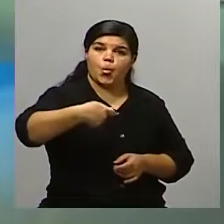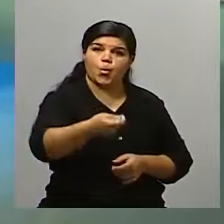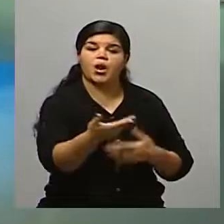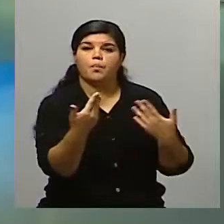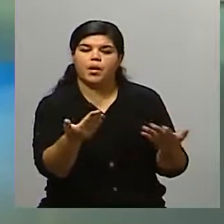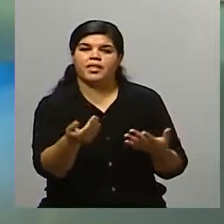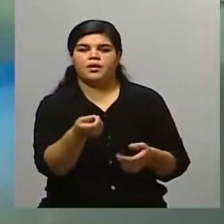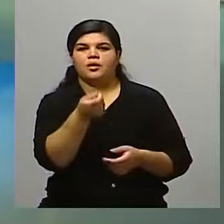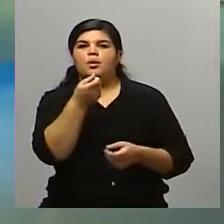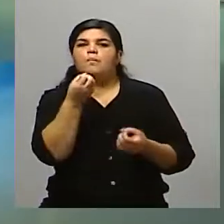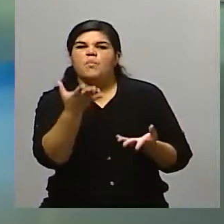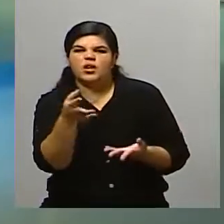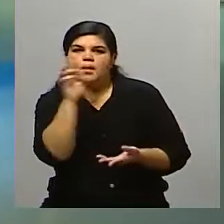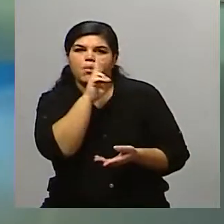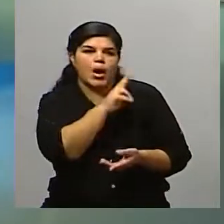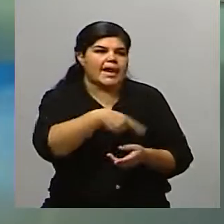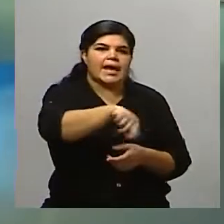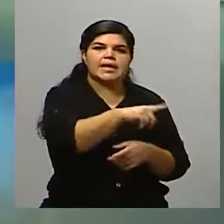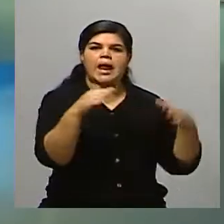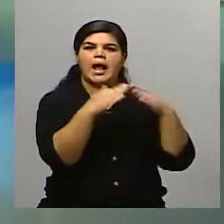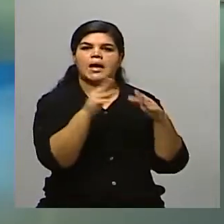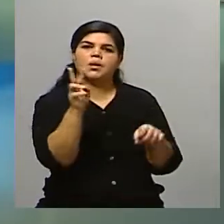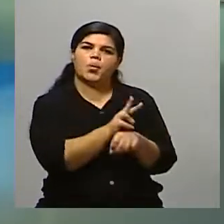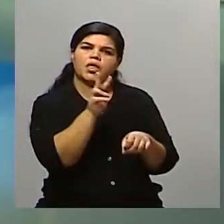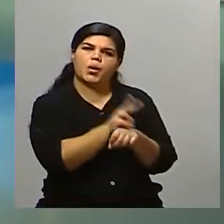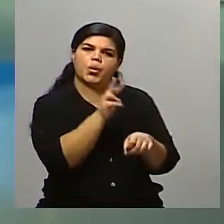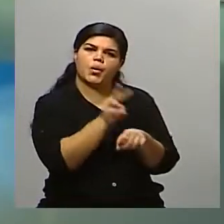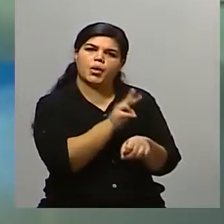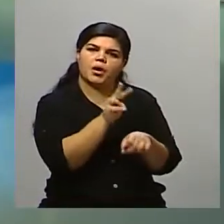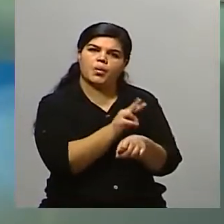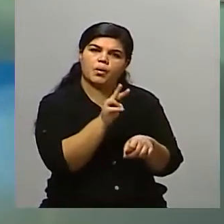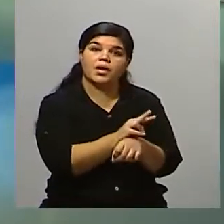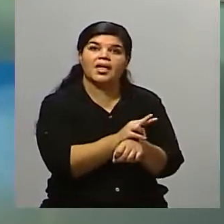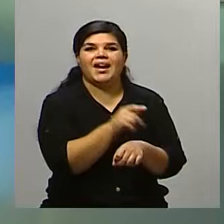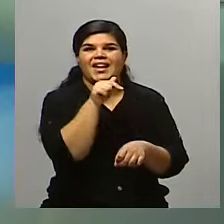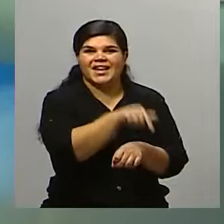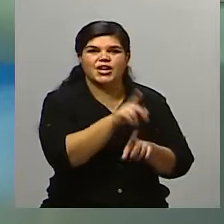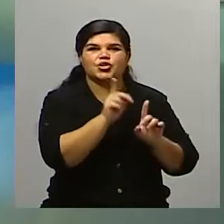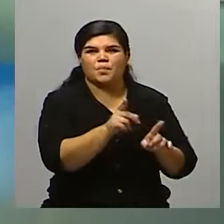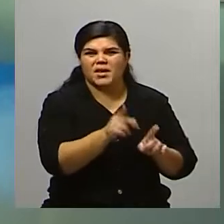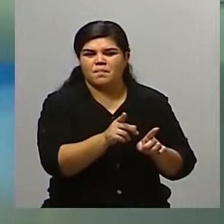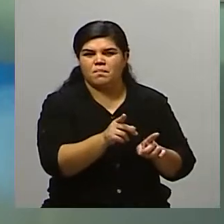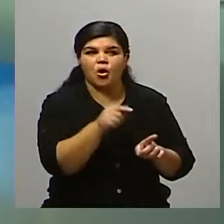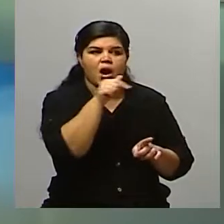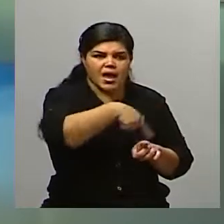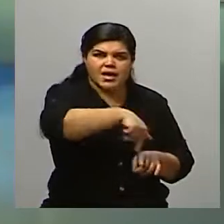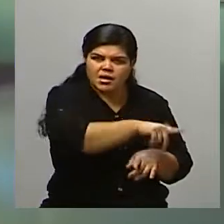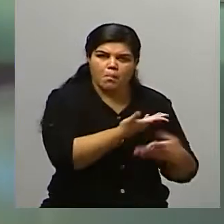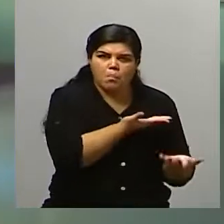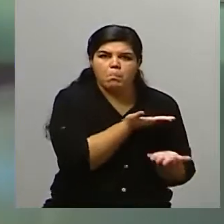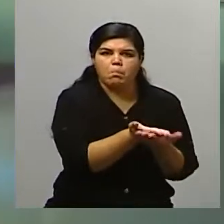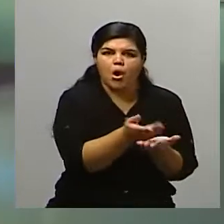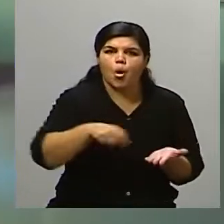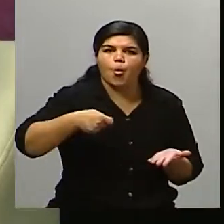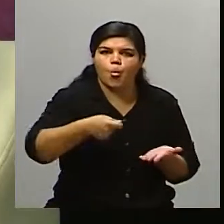de cuidado, que también creo que ha sido un hito o un ícono de esta gestión de gobierno, creo que ha sido la